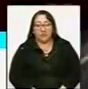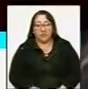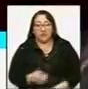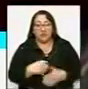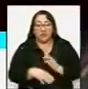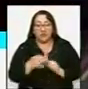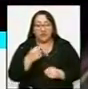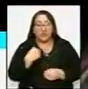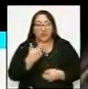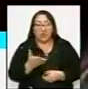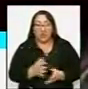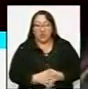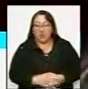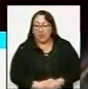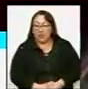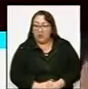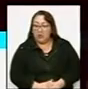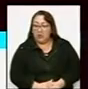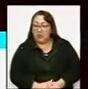la tendrá ahí